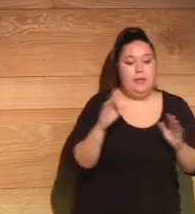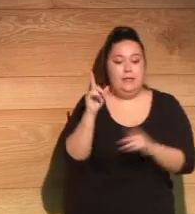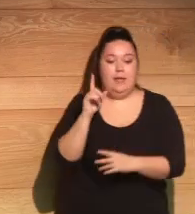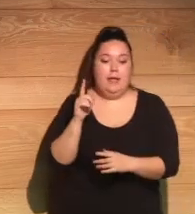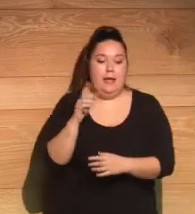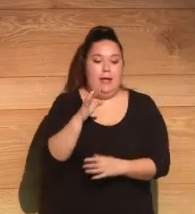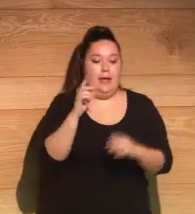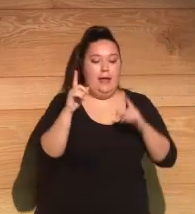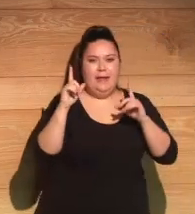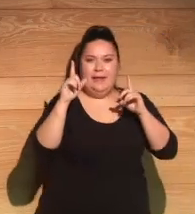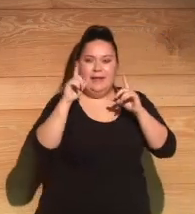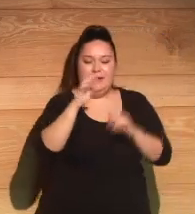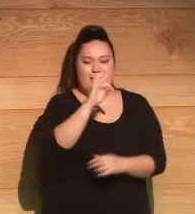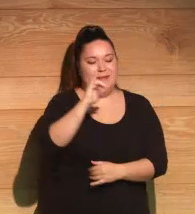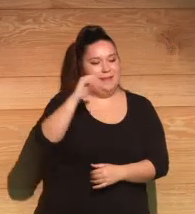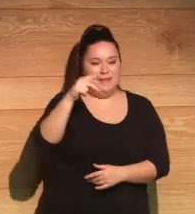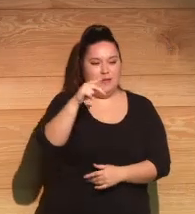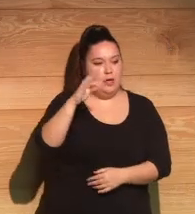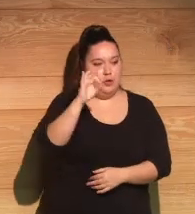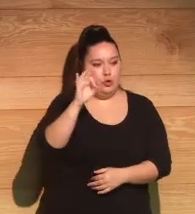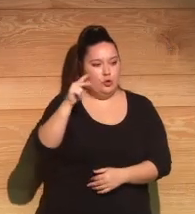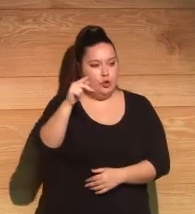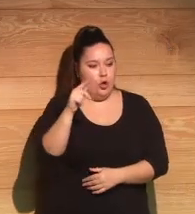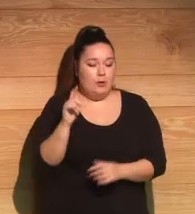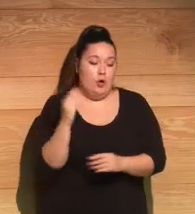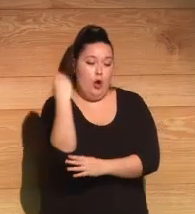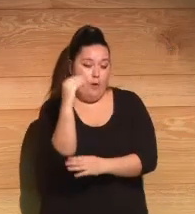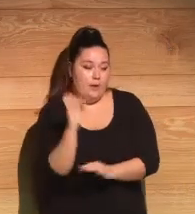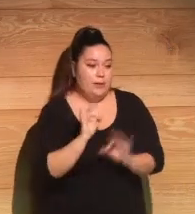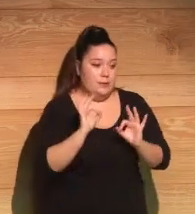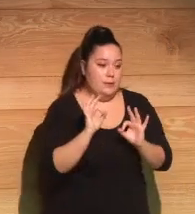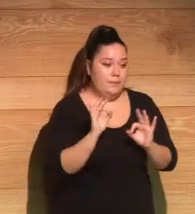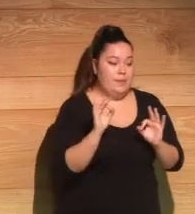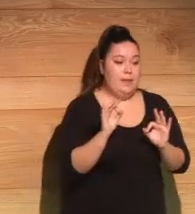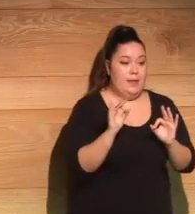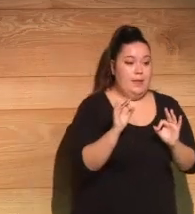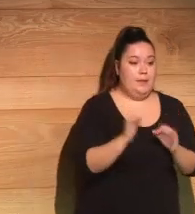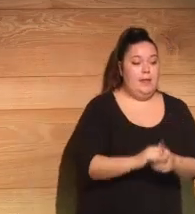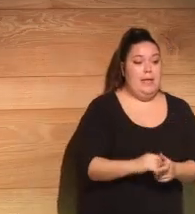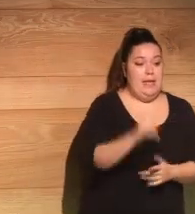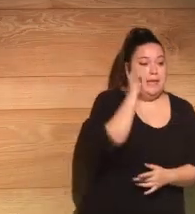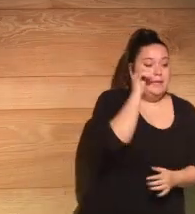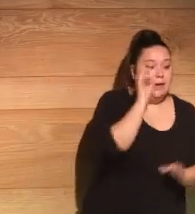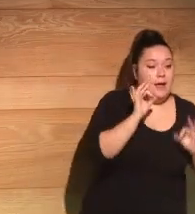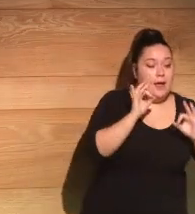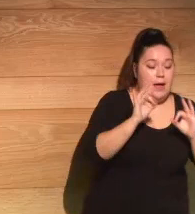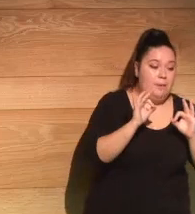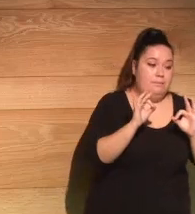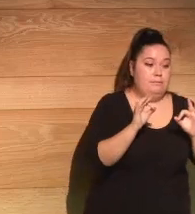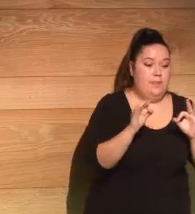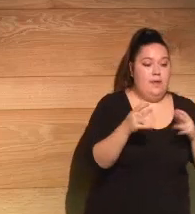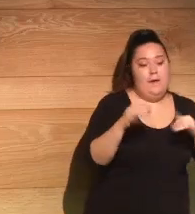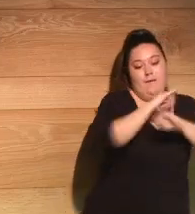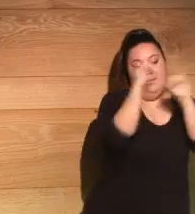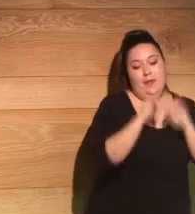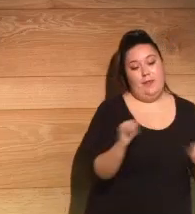la cara A y la cara B, ¿no? Twitter como el eje del mal y Instagram como el eje de la felicidad. Yo estoy de acuerdo, yo aplicaría la